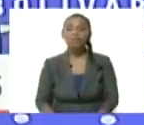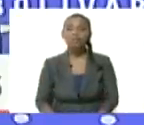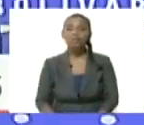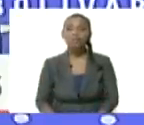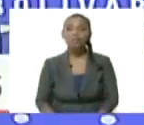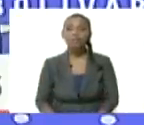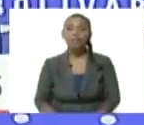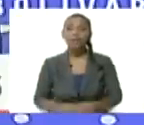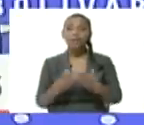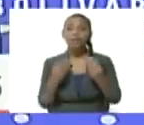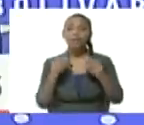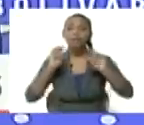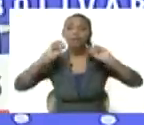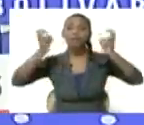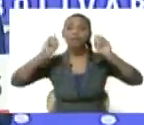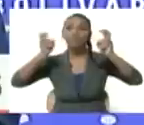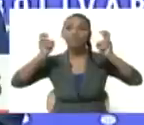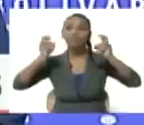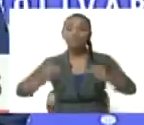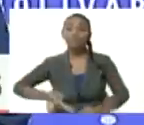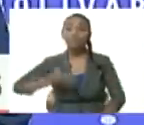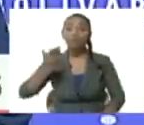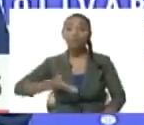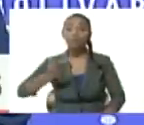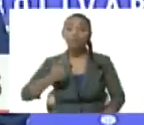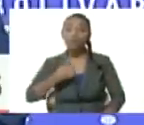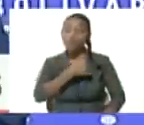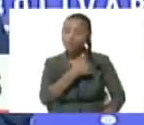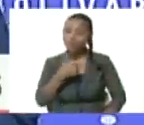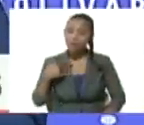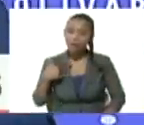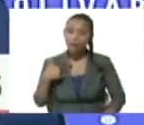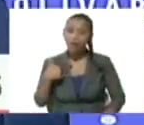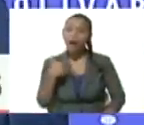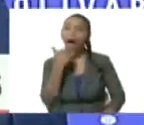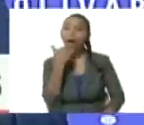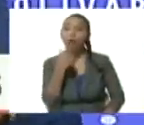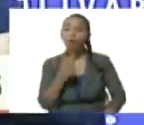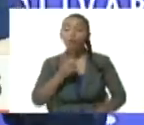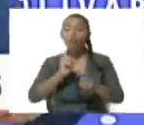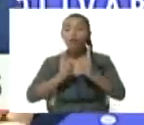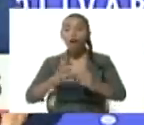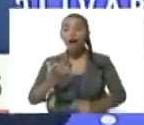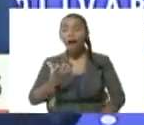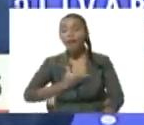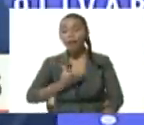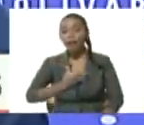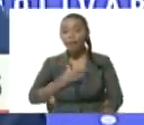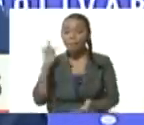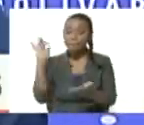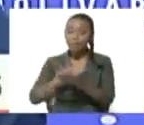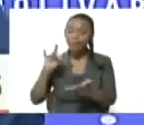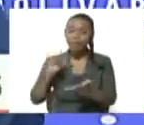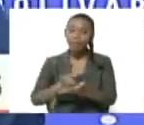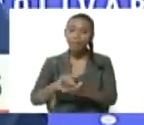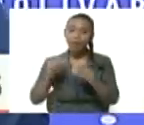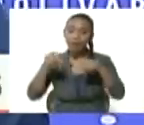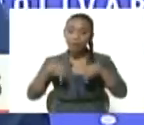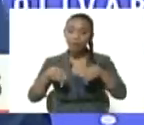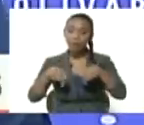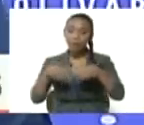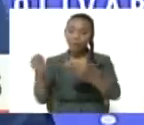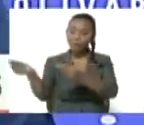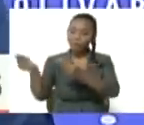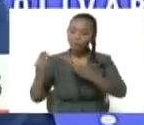Aquí hay muchos temas importantes. Yo quisiera que alguno de los alcaldes presentes me diera